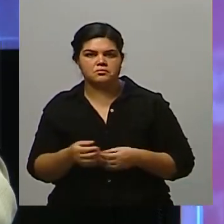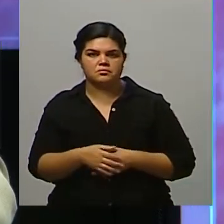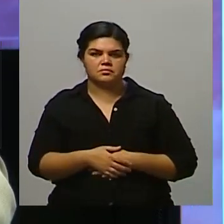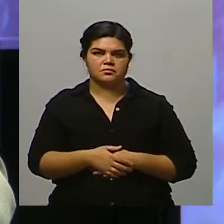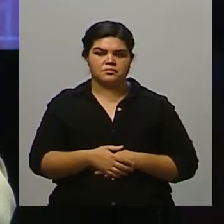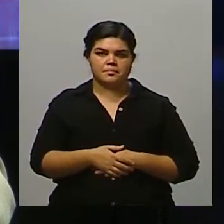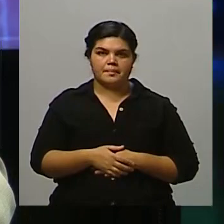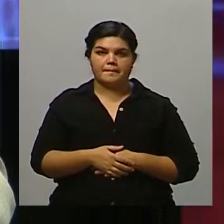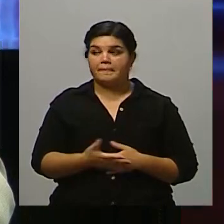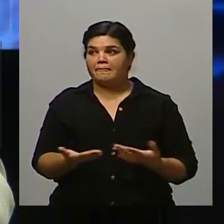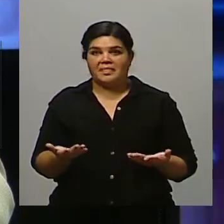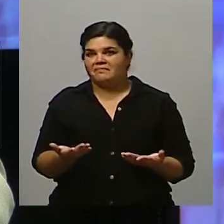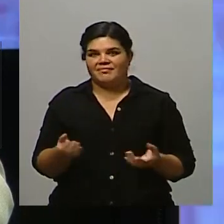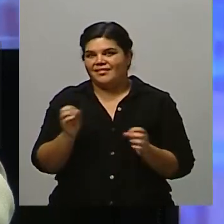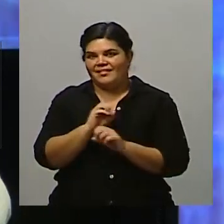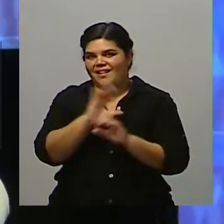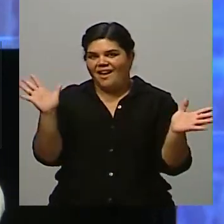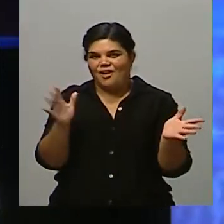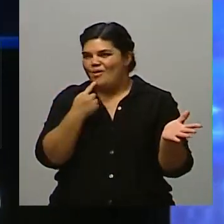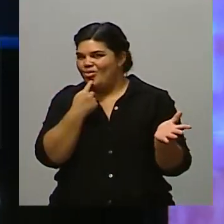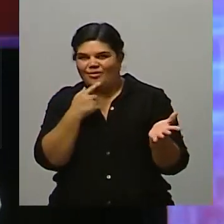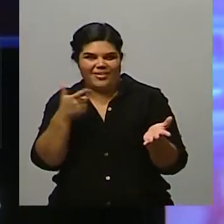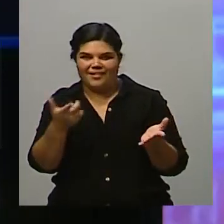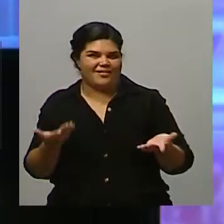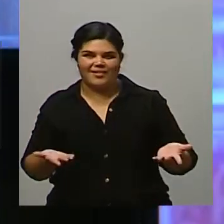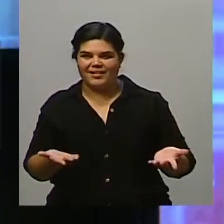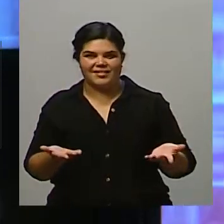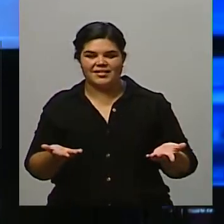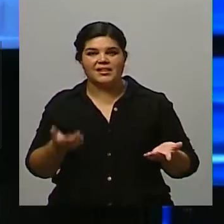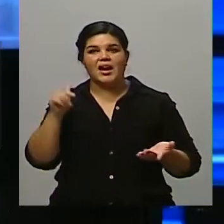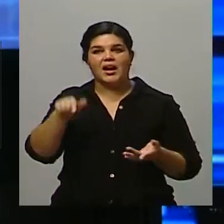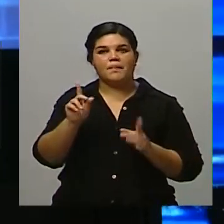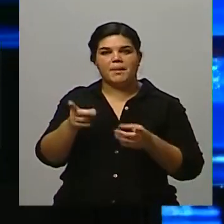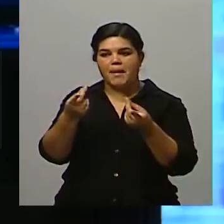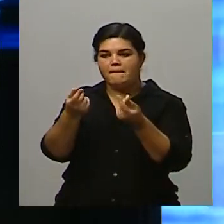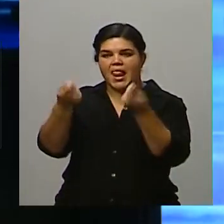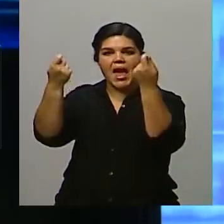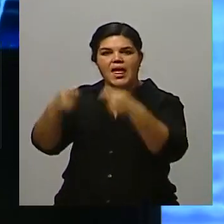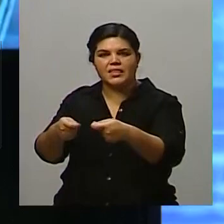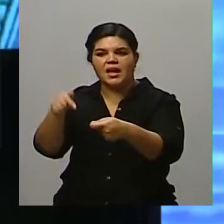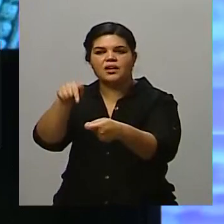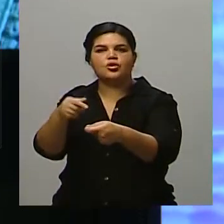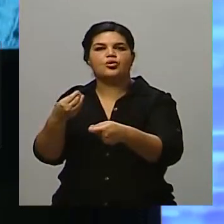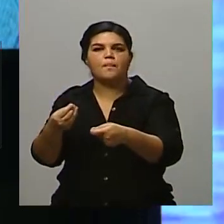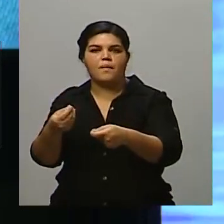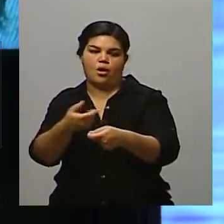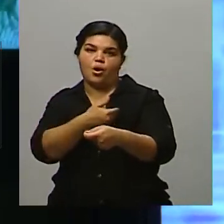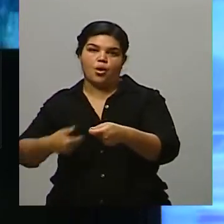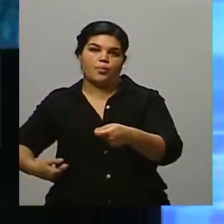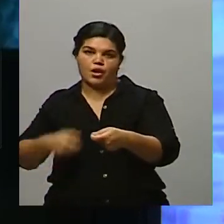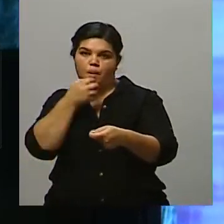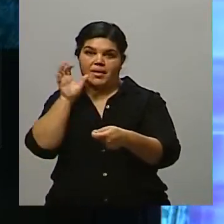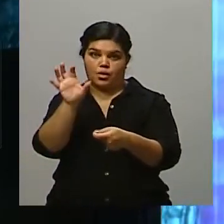hay mayor misterio. Las fuentes suelen ser, o sea, las fuentes con las que cuenta un gobierno provincial son